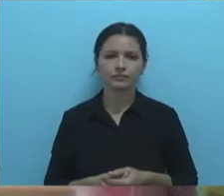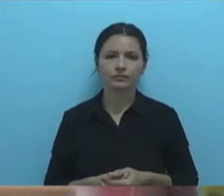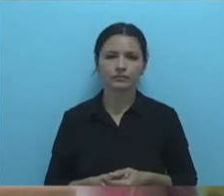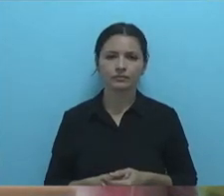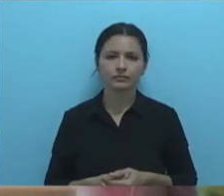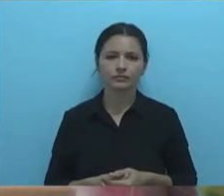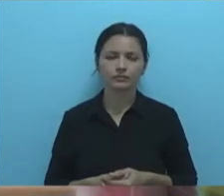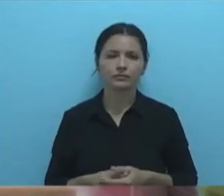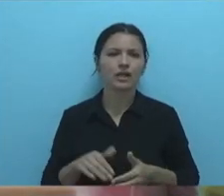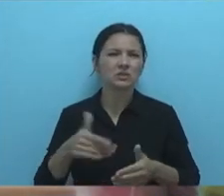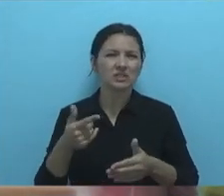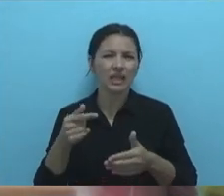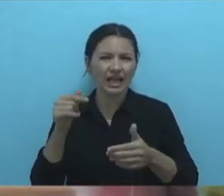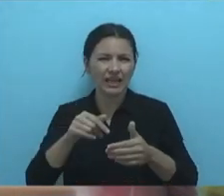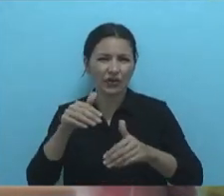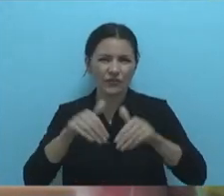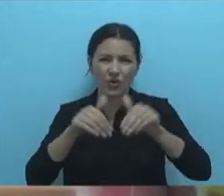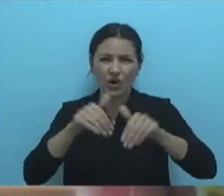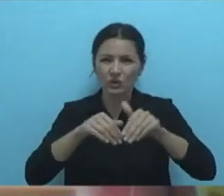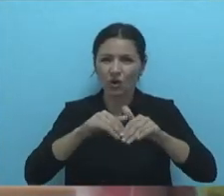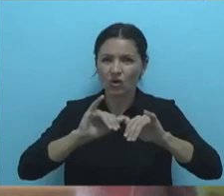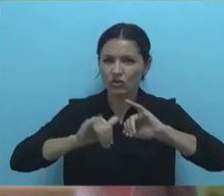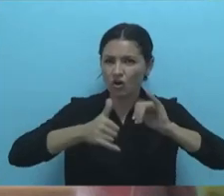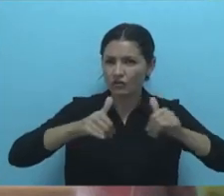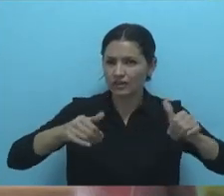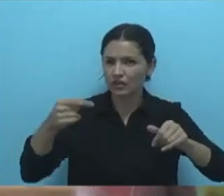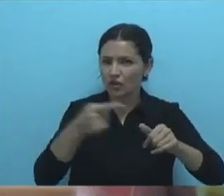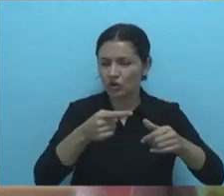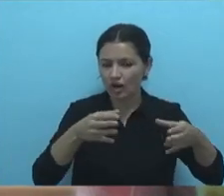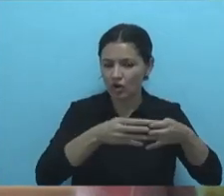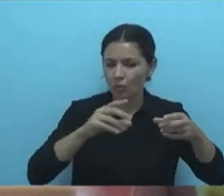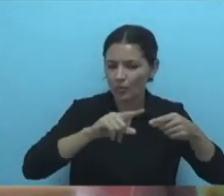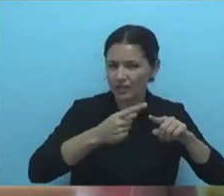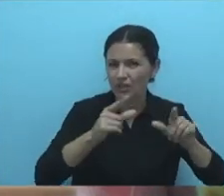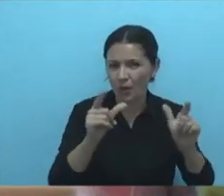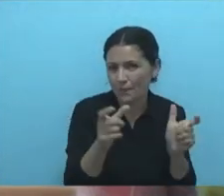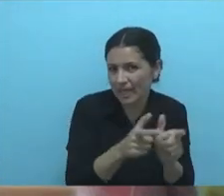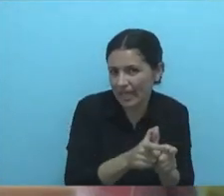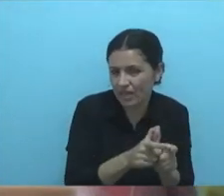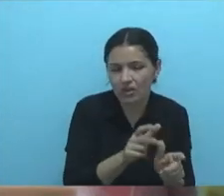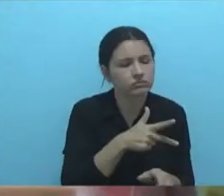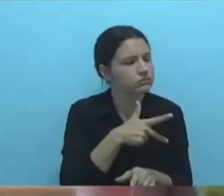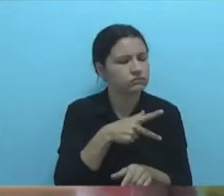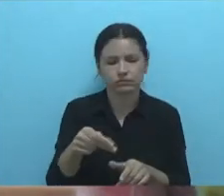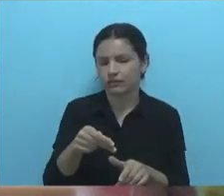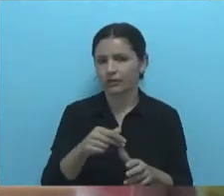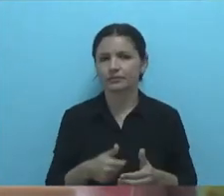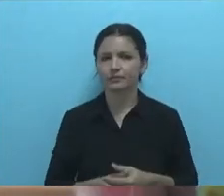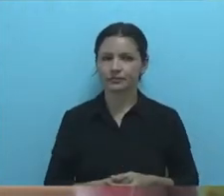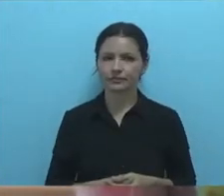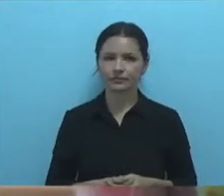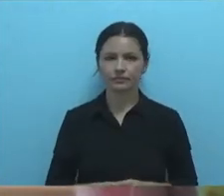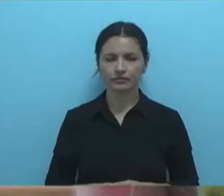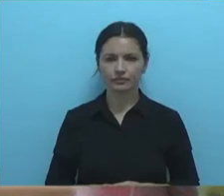lo tanto no hay perjuicio para los partidos minoritarios única razón manifestada para